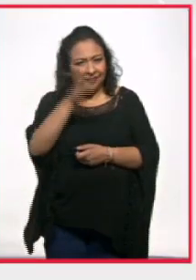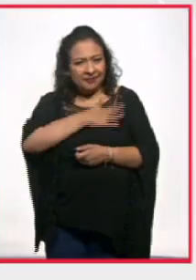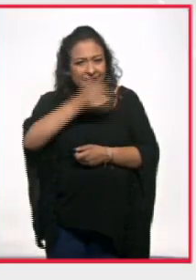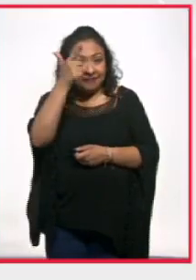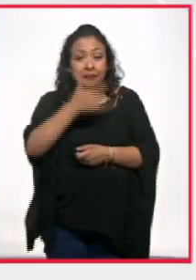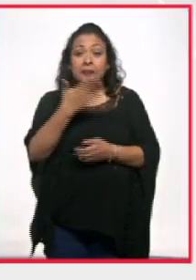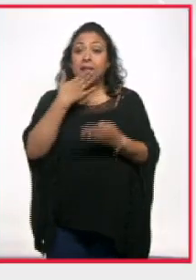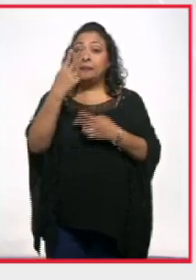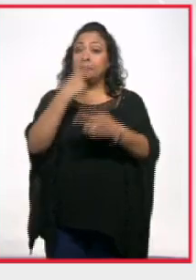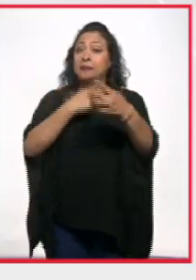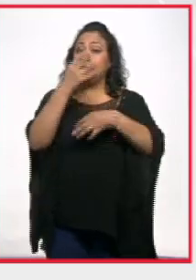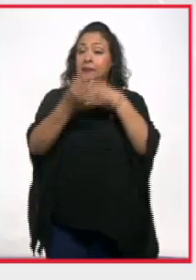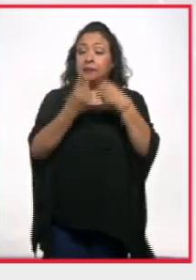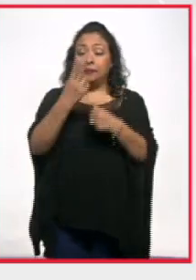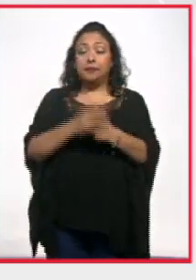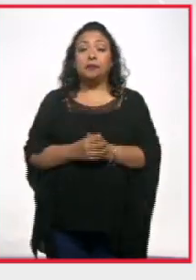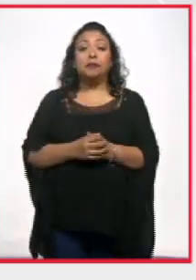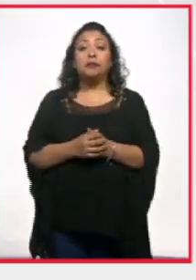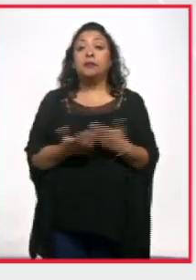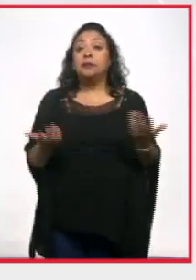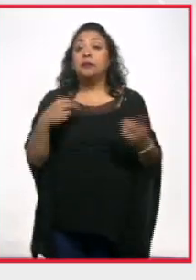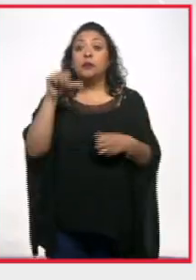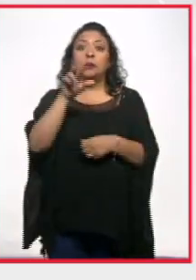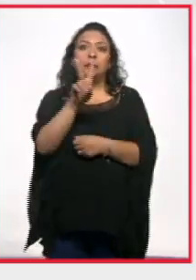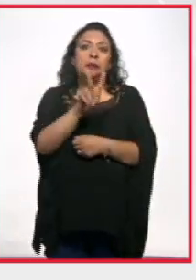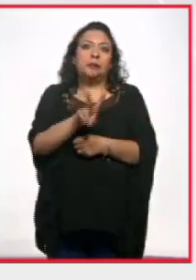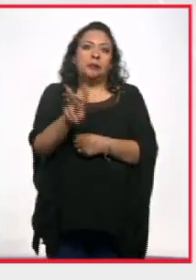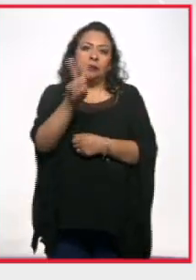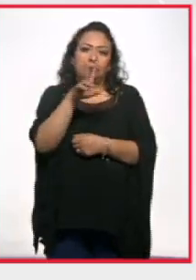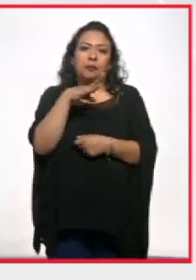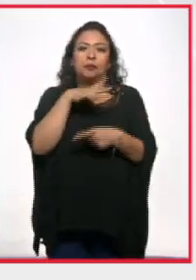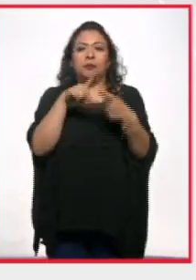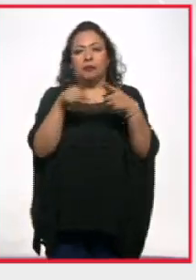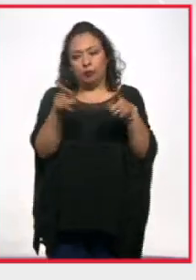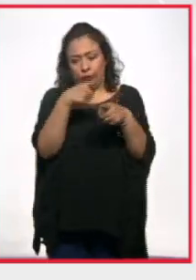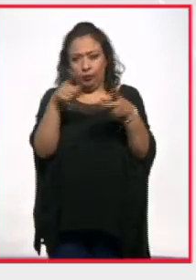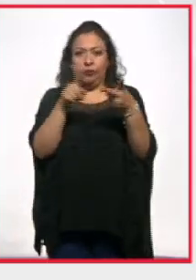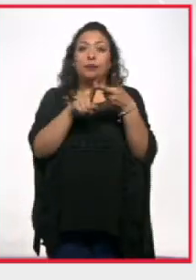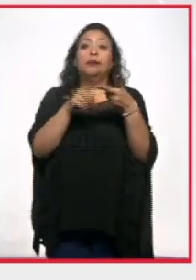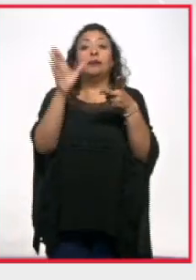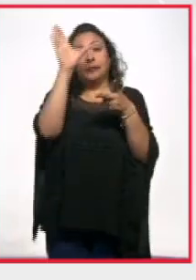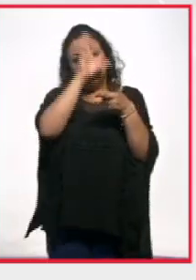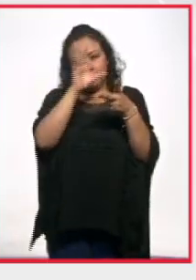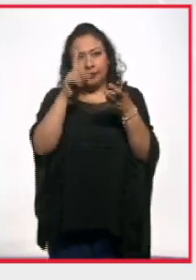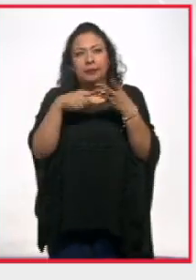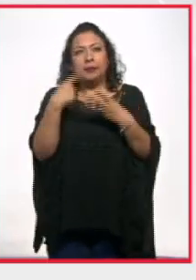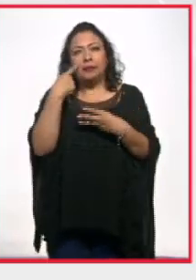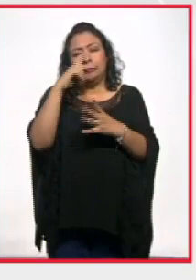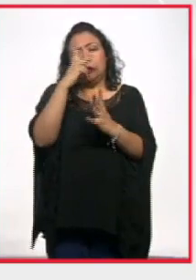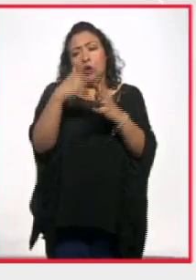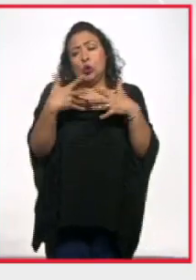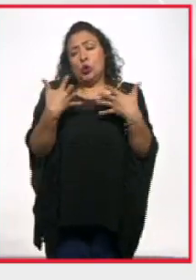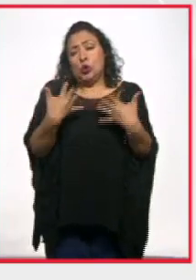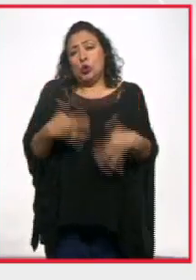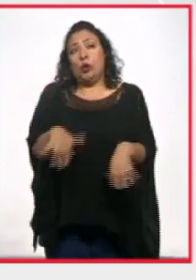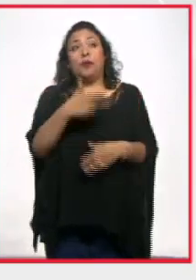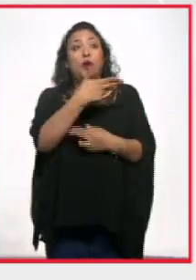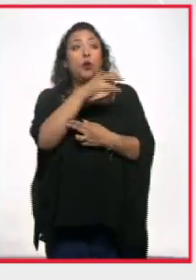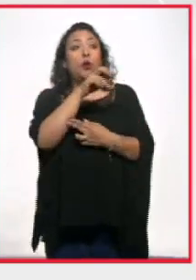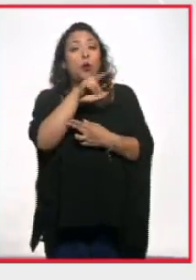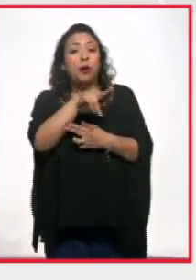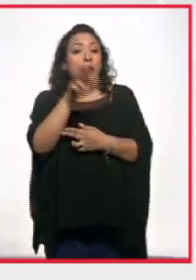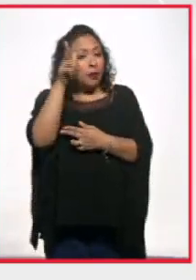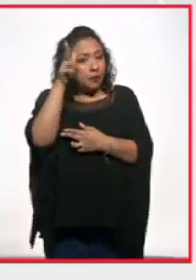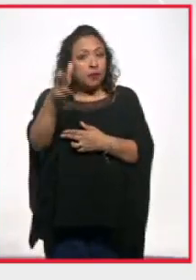Hola, ¿qué tal? Muy buenas noches. Bienvenidos a Noticias 22. Es viernes, tenemos música, tenemos ciencia. Ya van a ver un programón. Wemansing, ¿qué